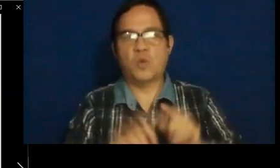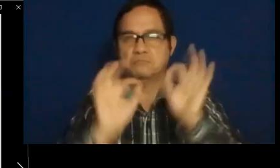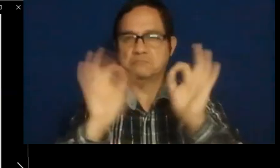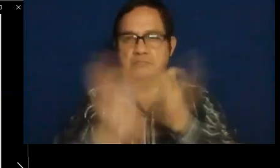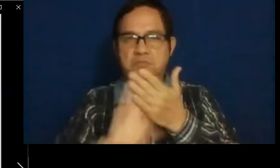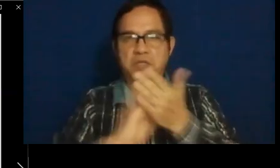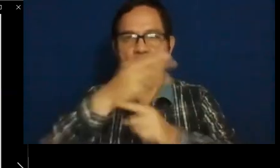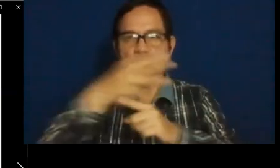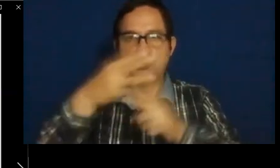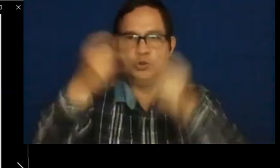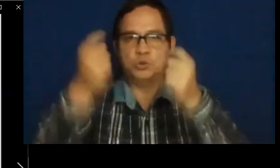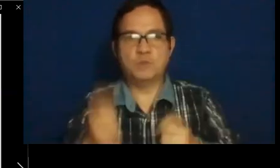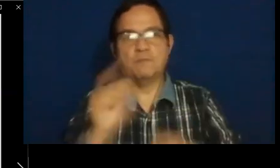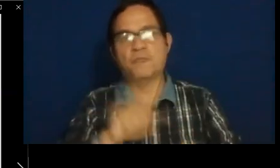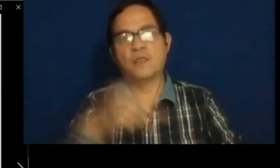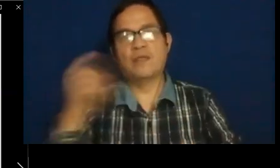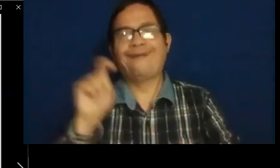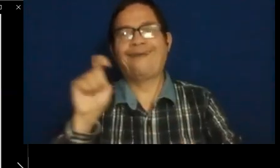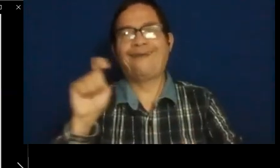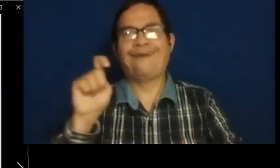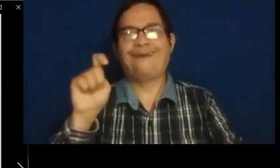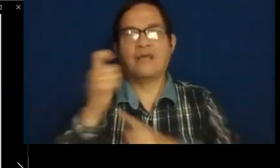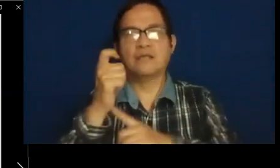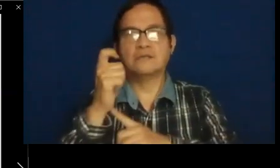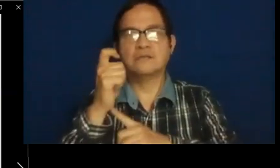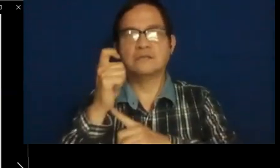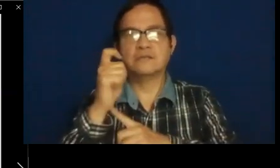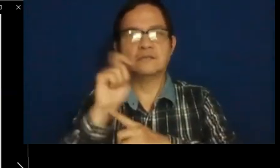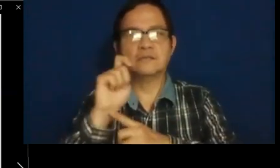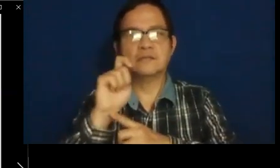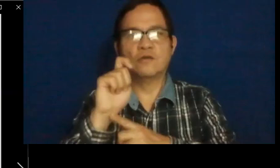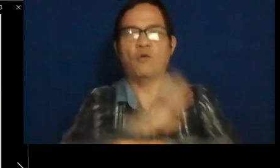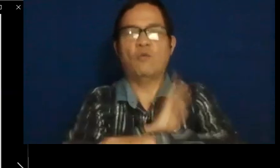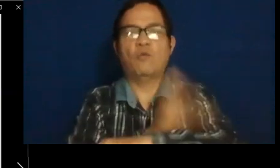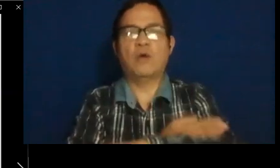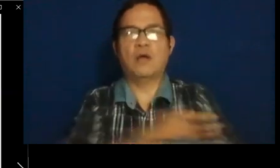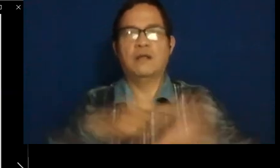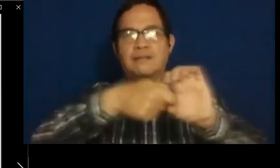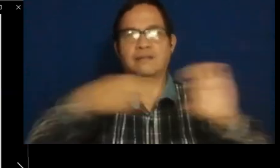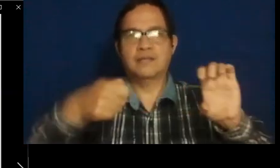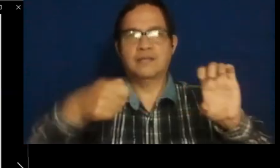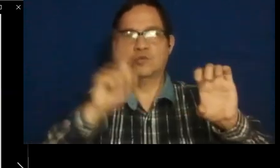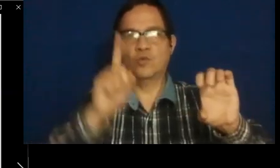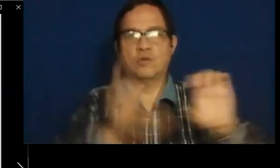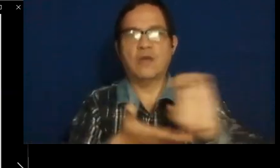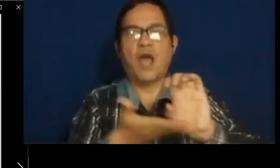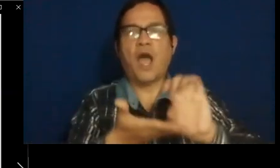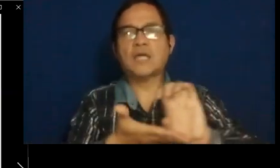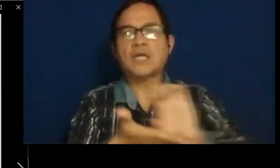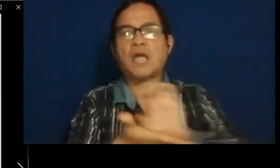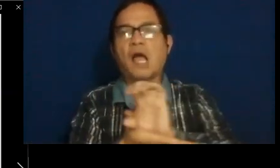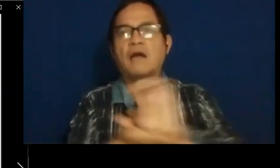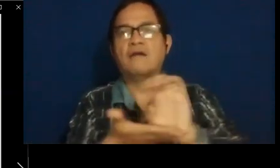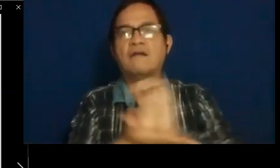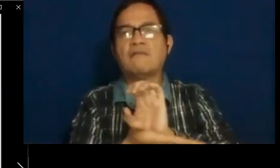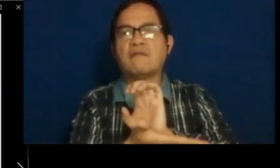sumatoria. Voy ahora al eje X. Entonces en el eje X, ¿qué fuerzas tengo? Tengo tensión 1 y tengo fricción. ¿Cuál voy a tomar como